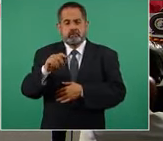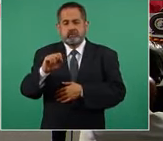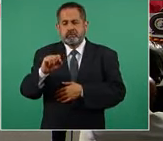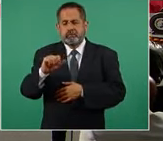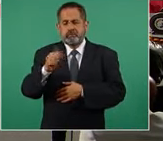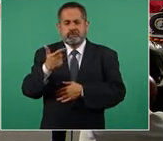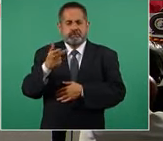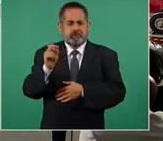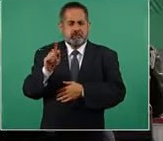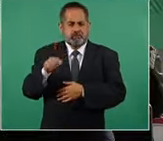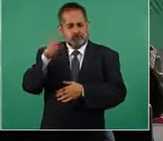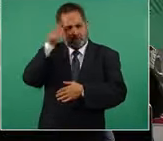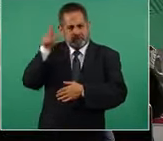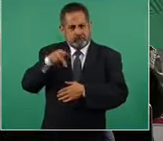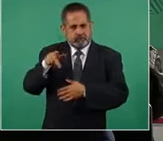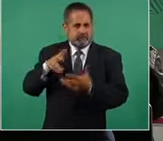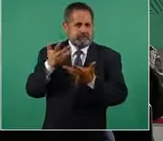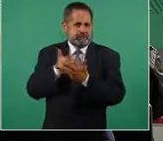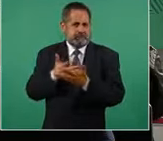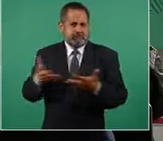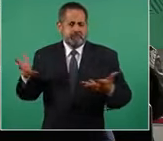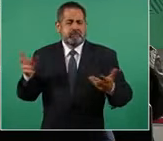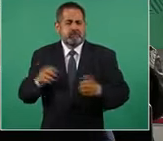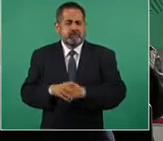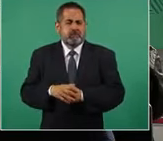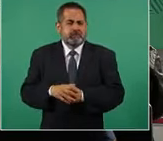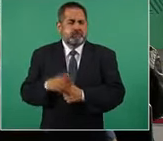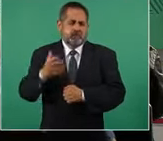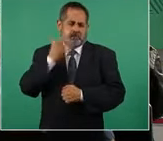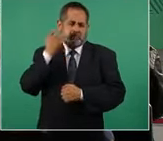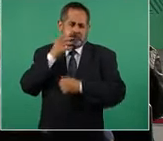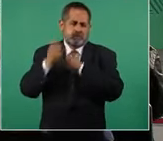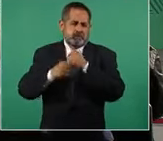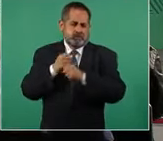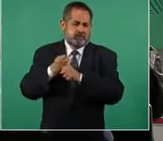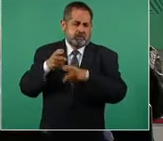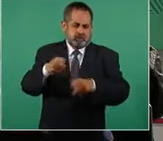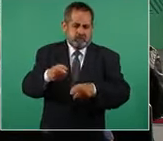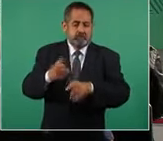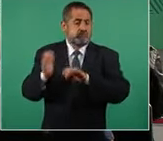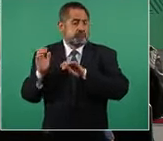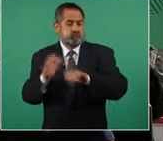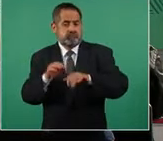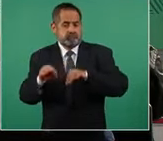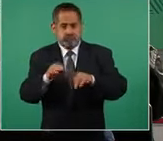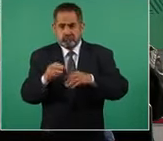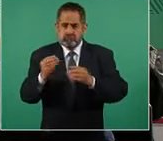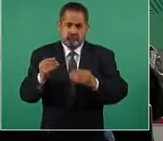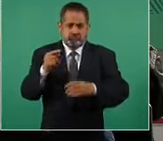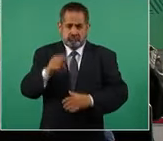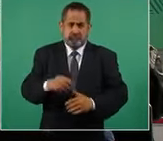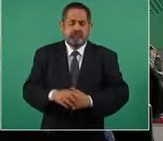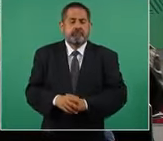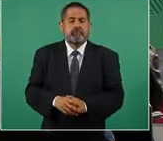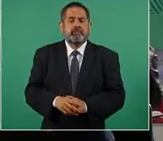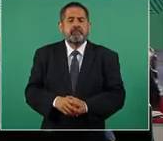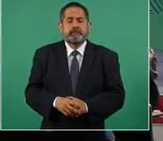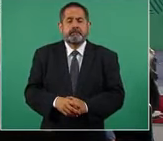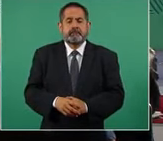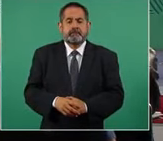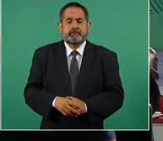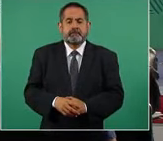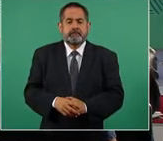grande, que ya tiene una tradición en México y que va a generar muchos empleos. La siguiente,